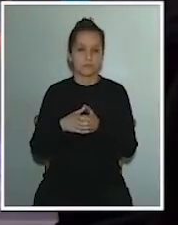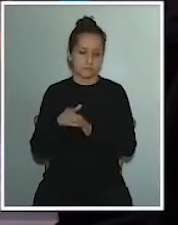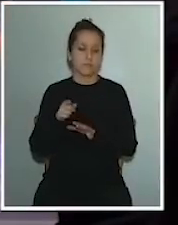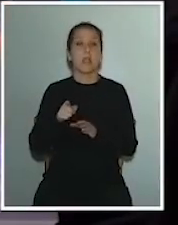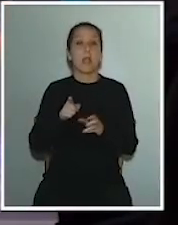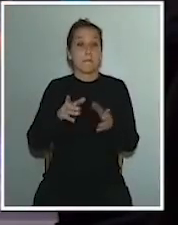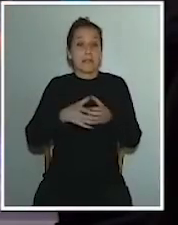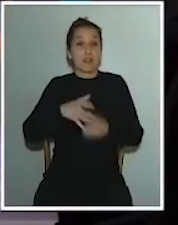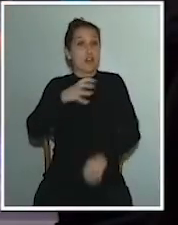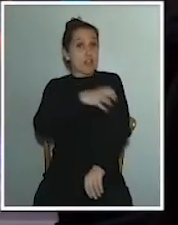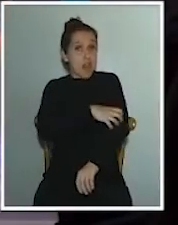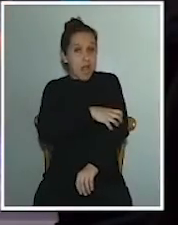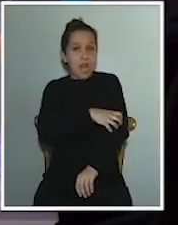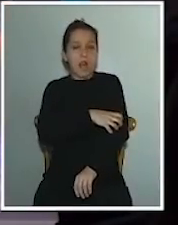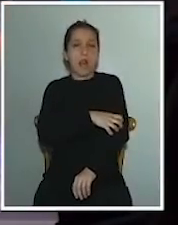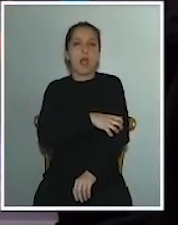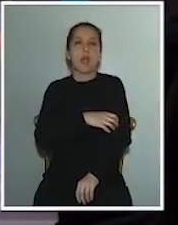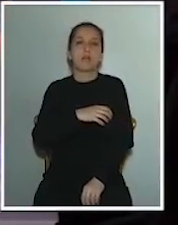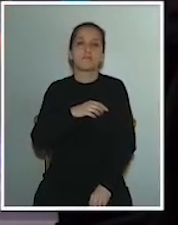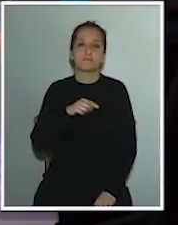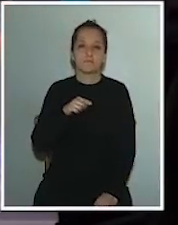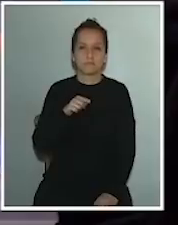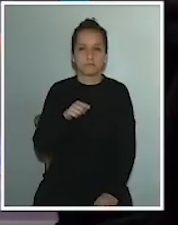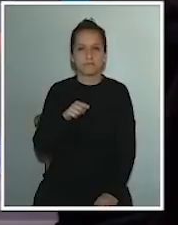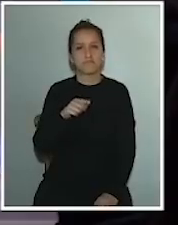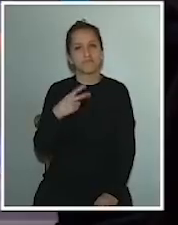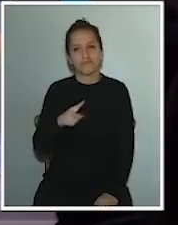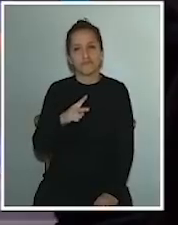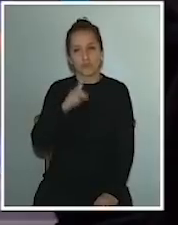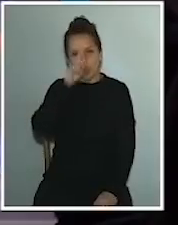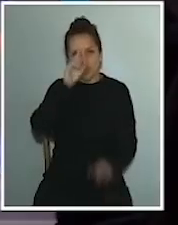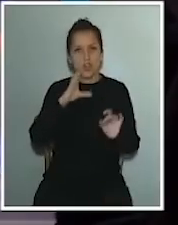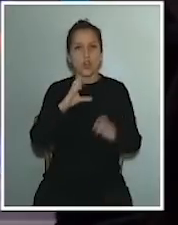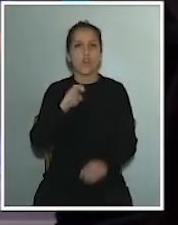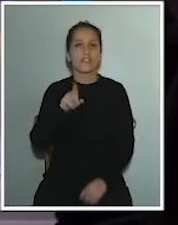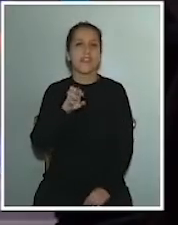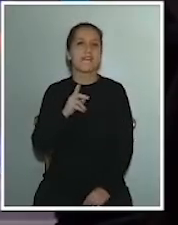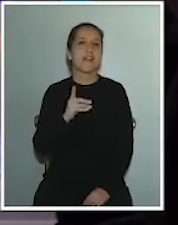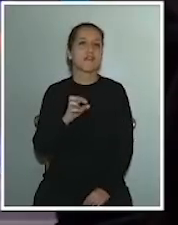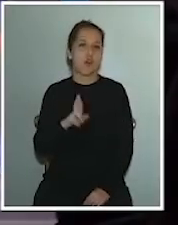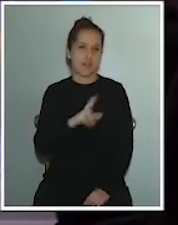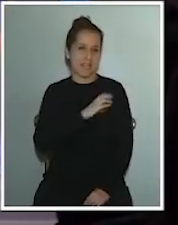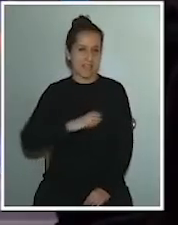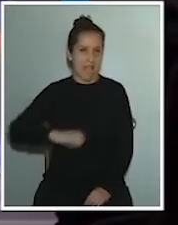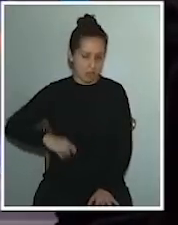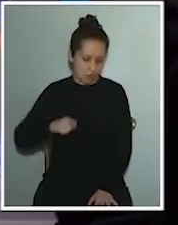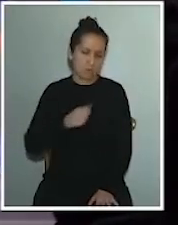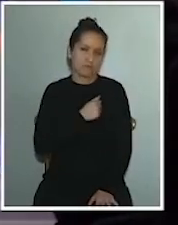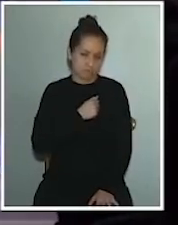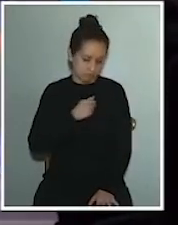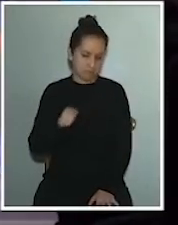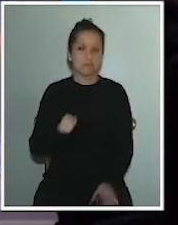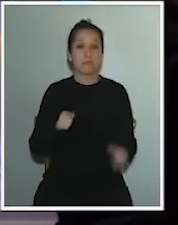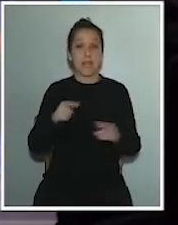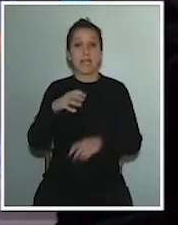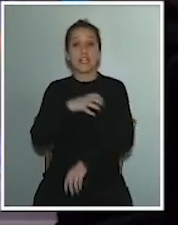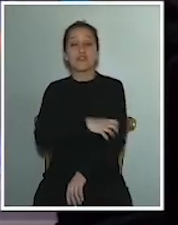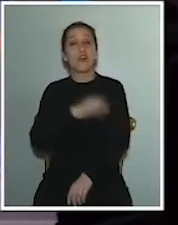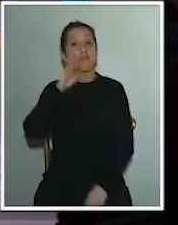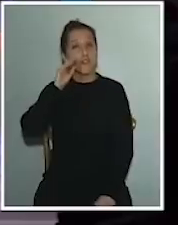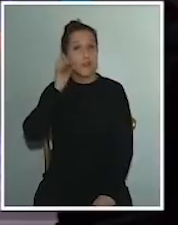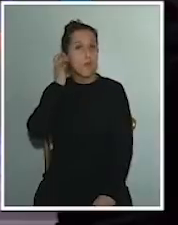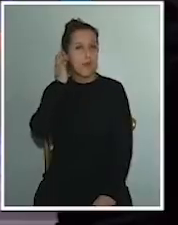regional que es el partido conservador cristiano que nace Aquí también en la región del bío bío cuya presidenta es